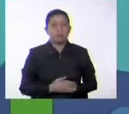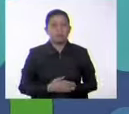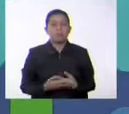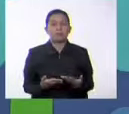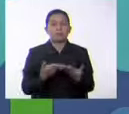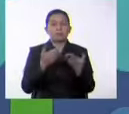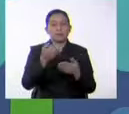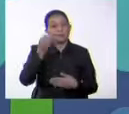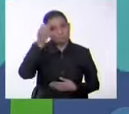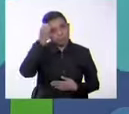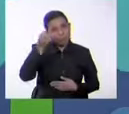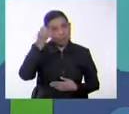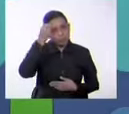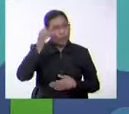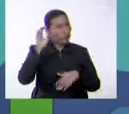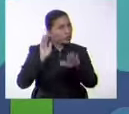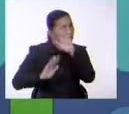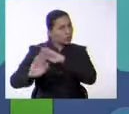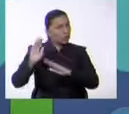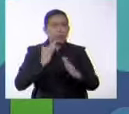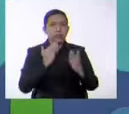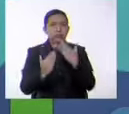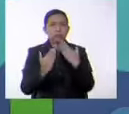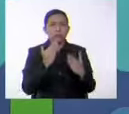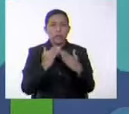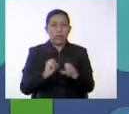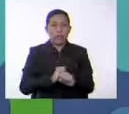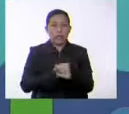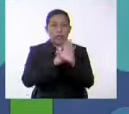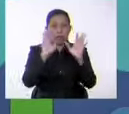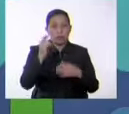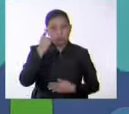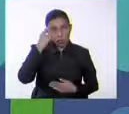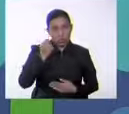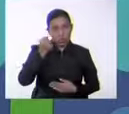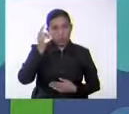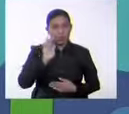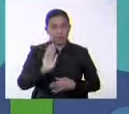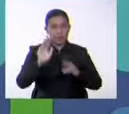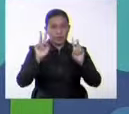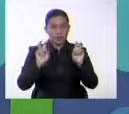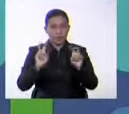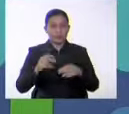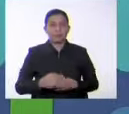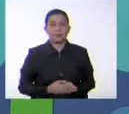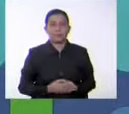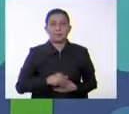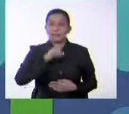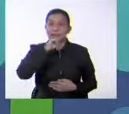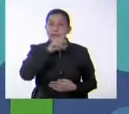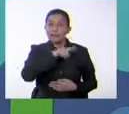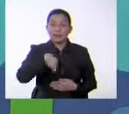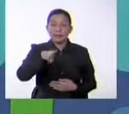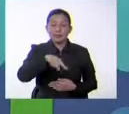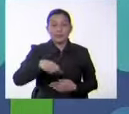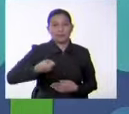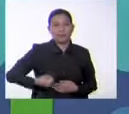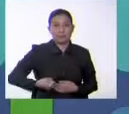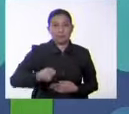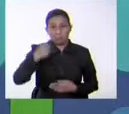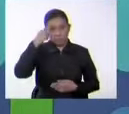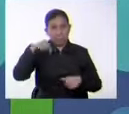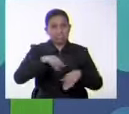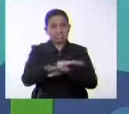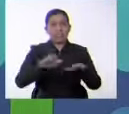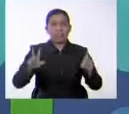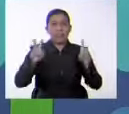sus opiniones históricas también para una mayor comprensión de esta temática. Y les debemos de decir a los alumnos que aquí no finaliza este